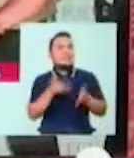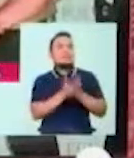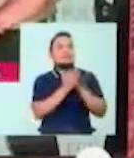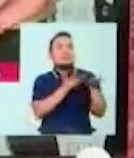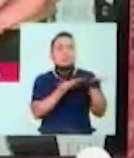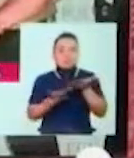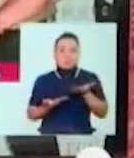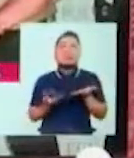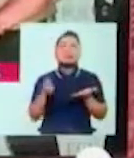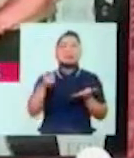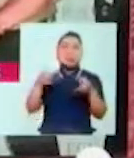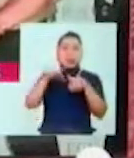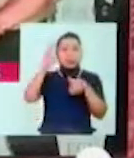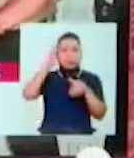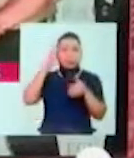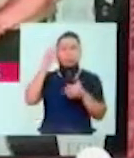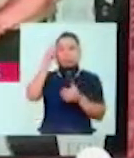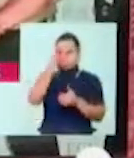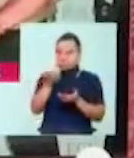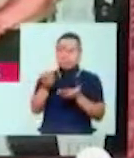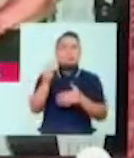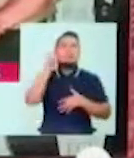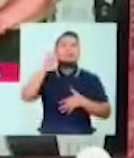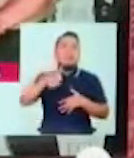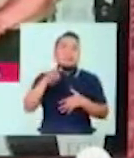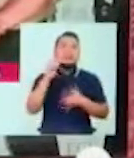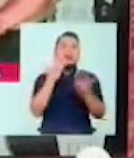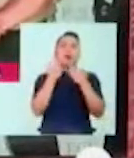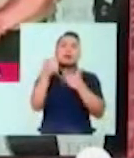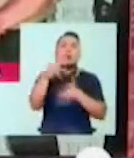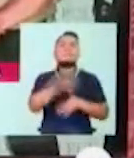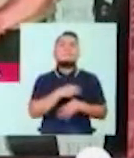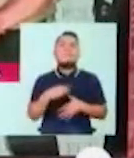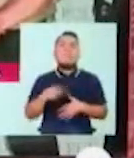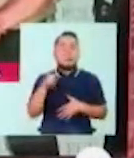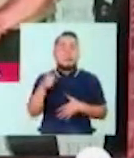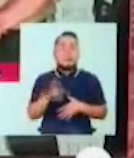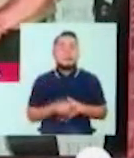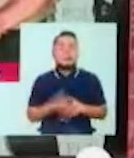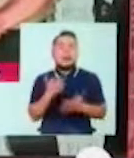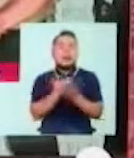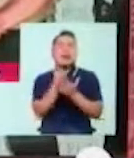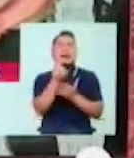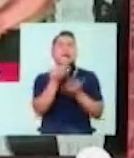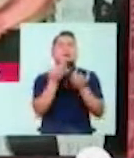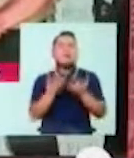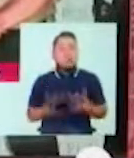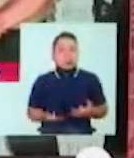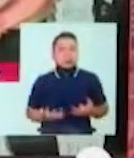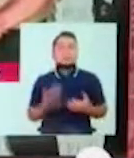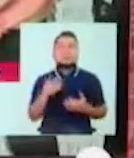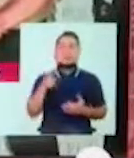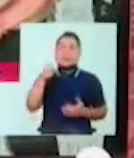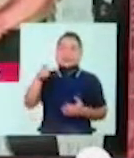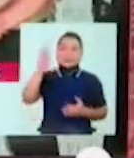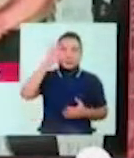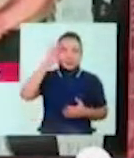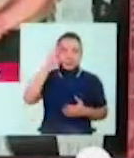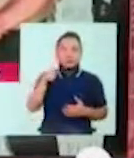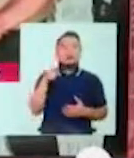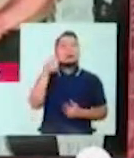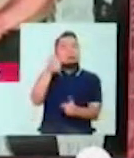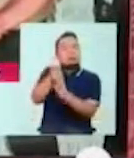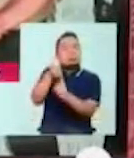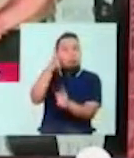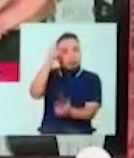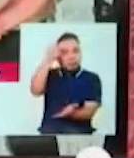pero comisario en el sentido de que es el fiel testigo de la voluntad del partido, incluso por encima de